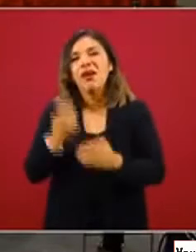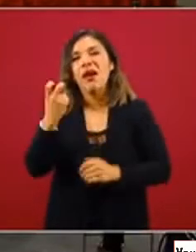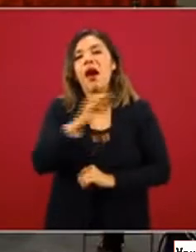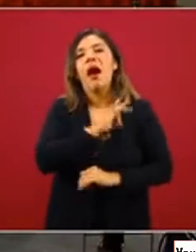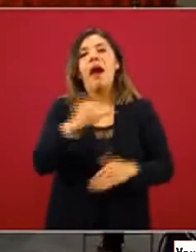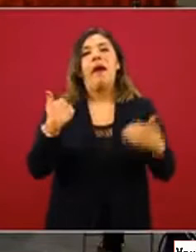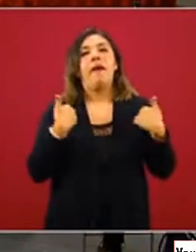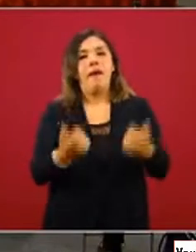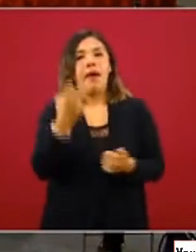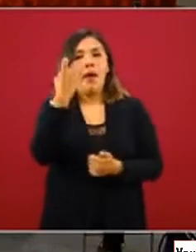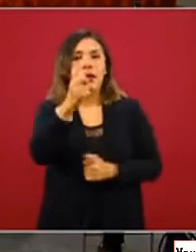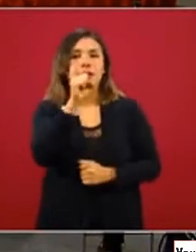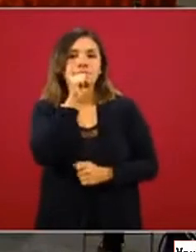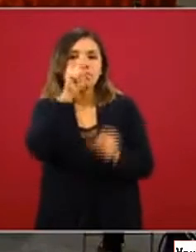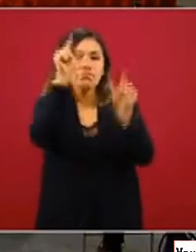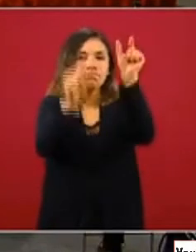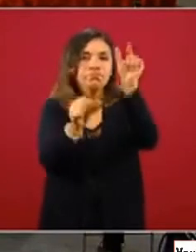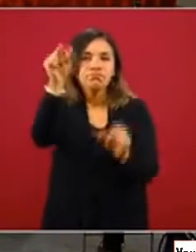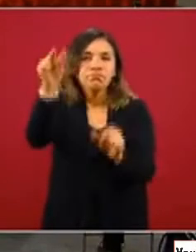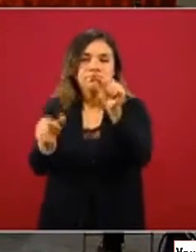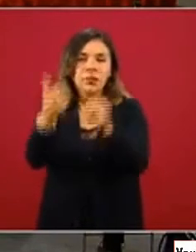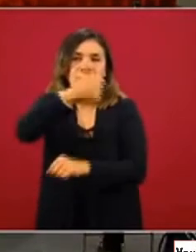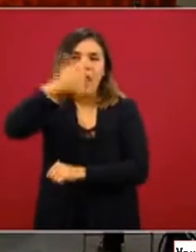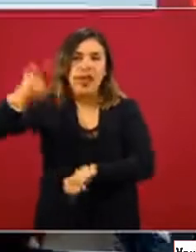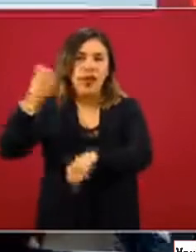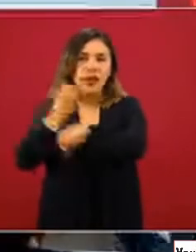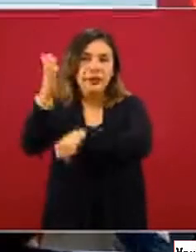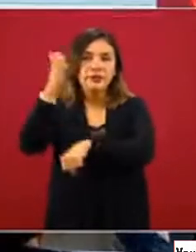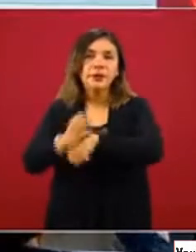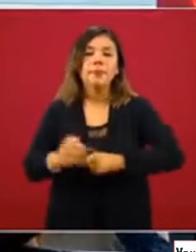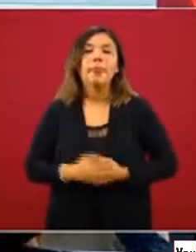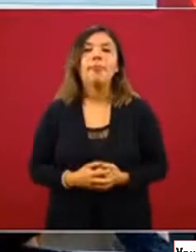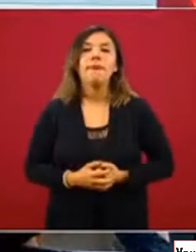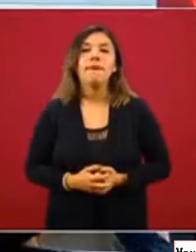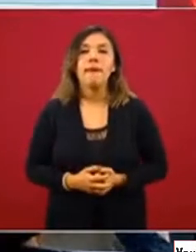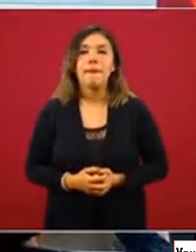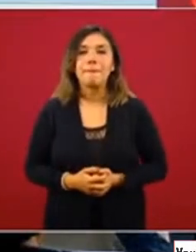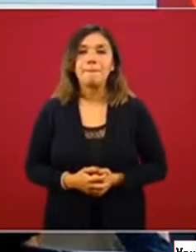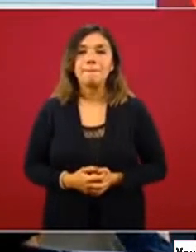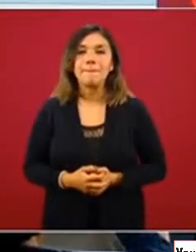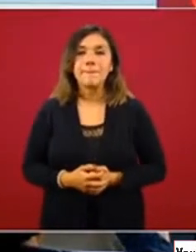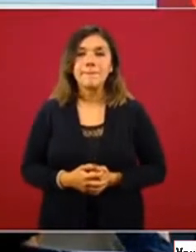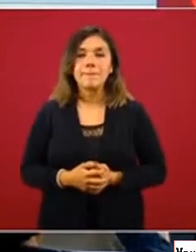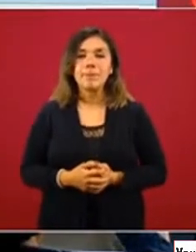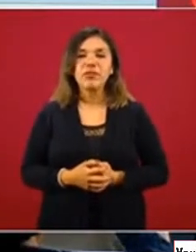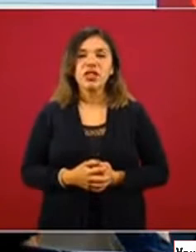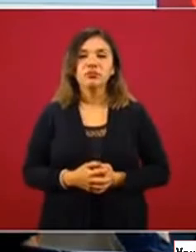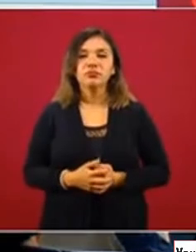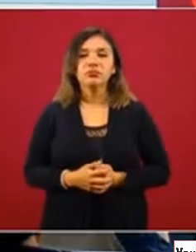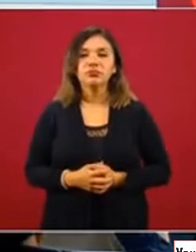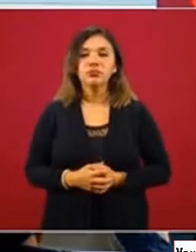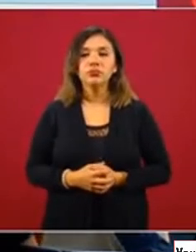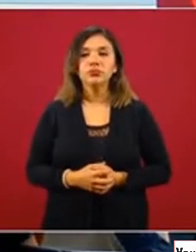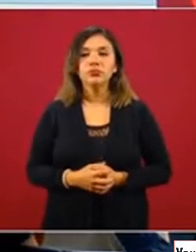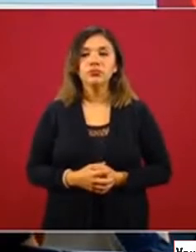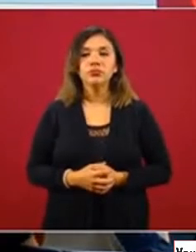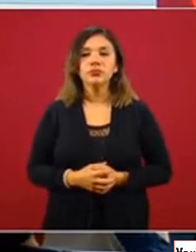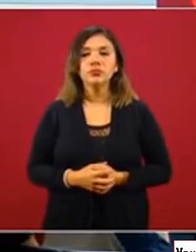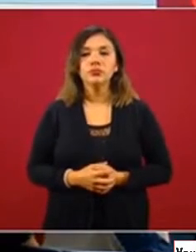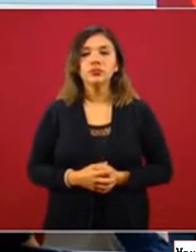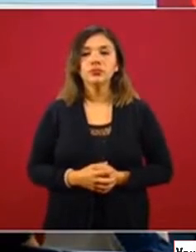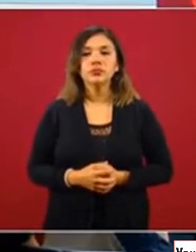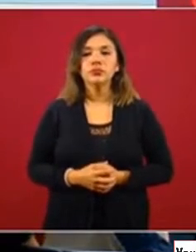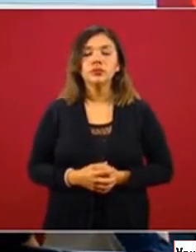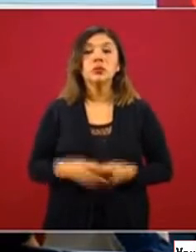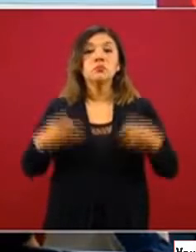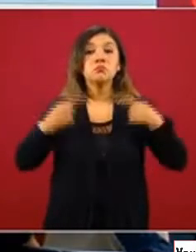podemos interpretar esta gráfica para cada una de las entidades. Veamos la siguiente diapositiva, la distribución de